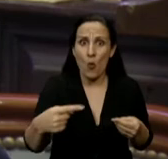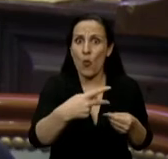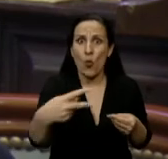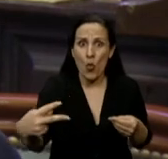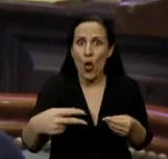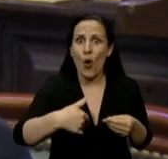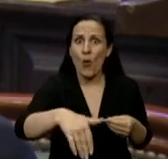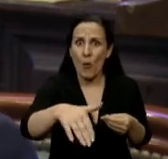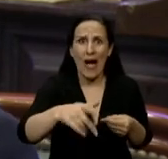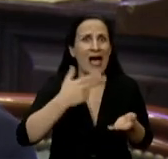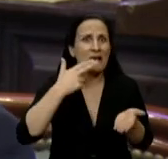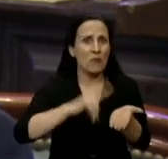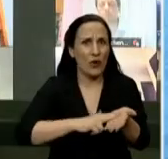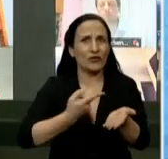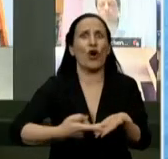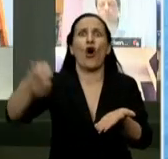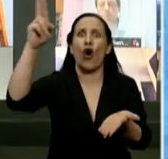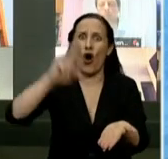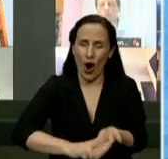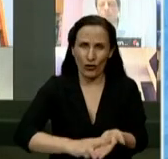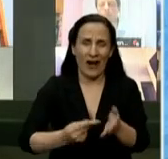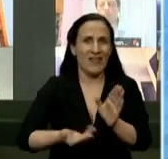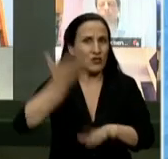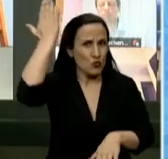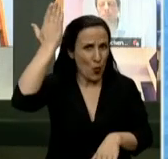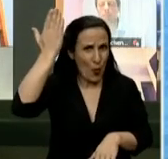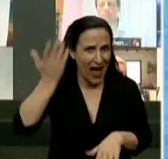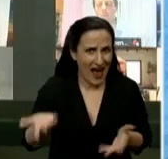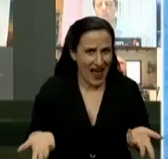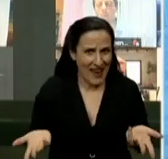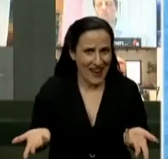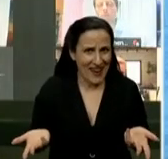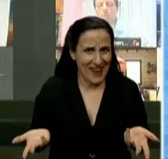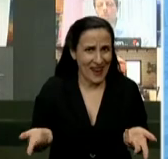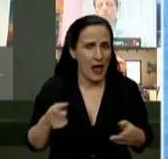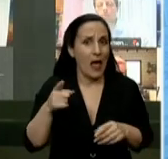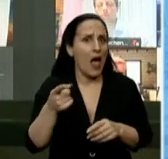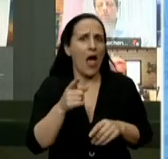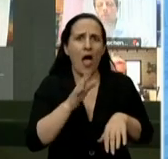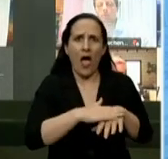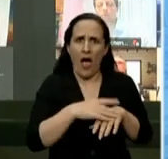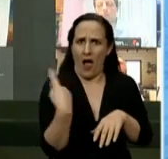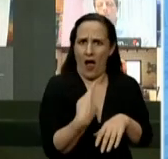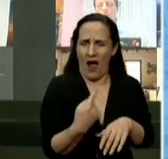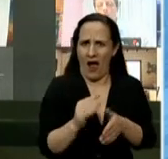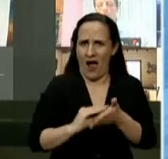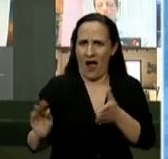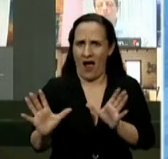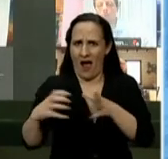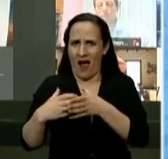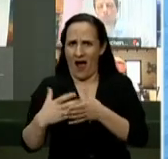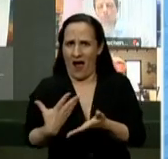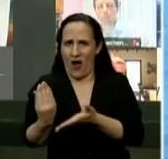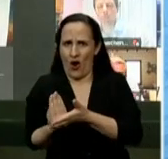una nueva suba de impuestos en la Argentina, no esta vez promovida por legisladores del oficialismo, sino